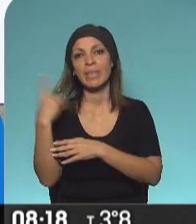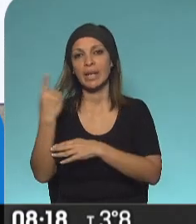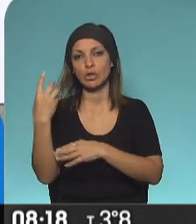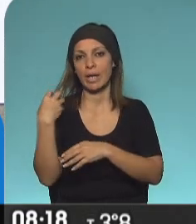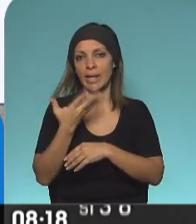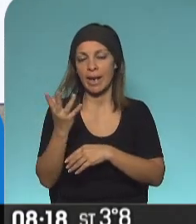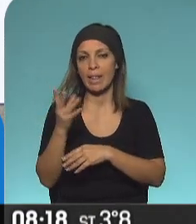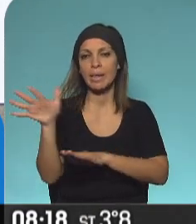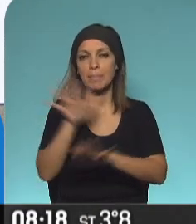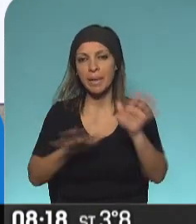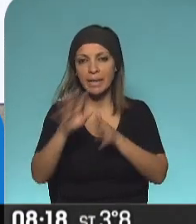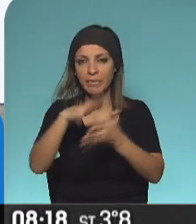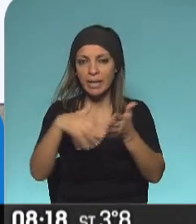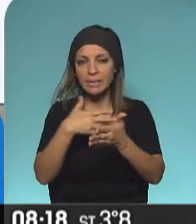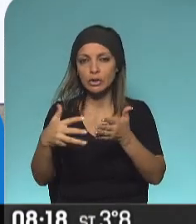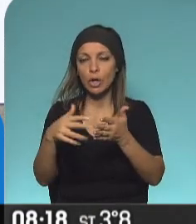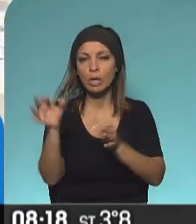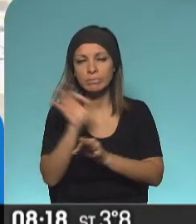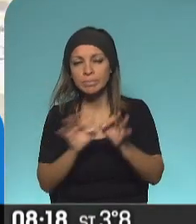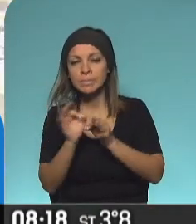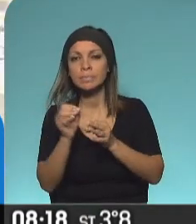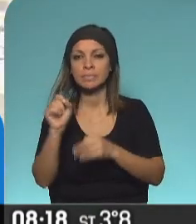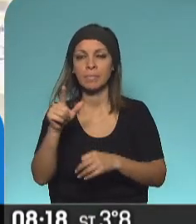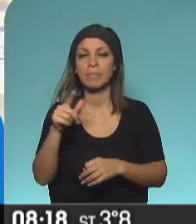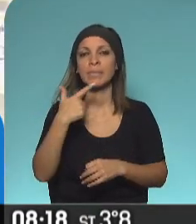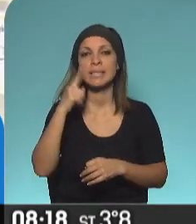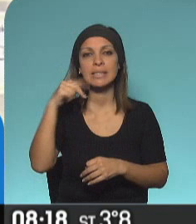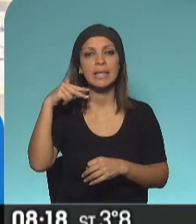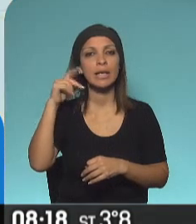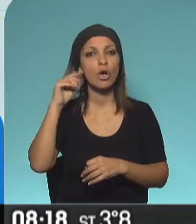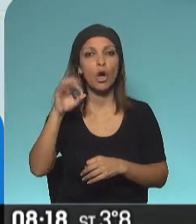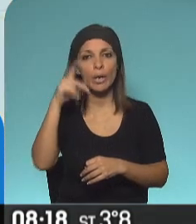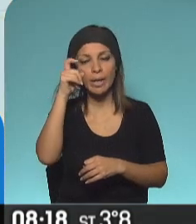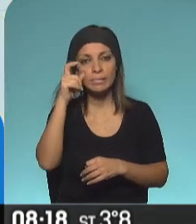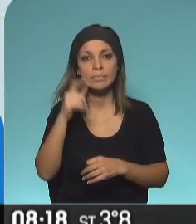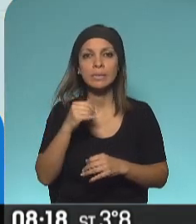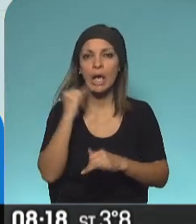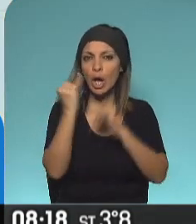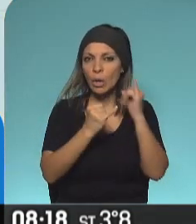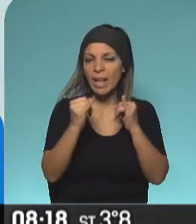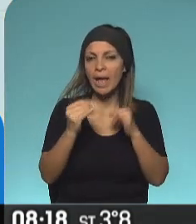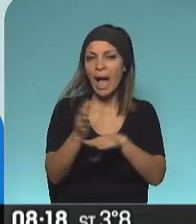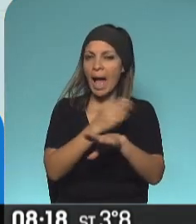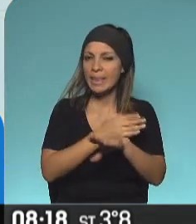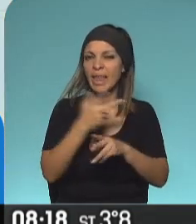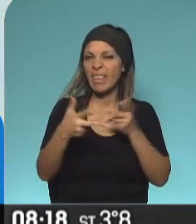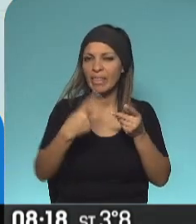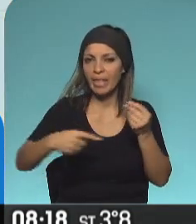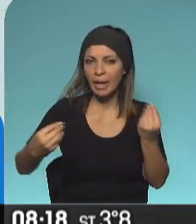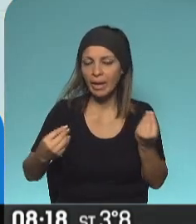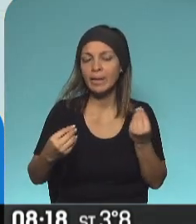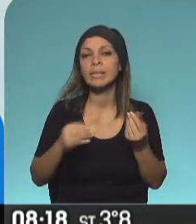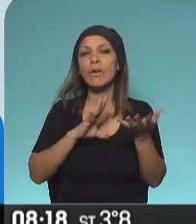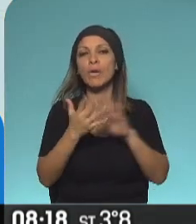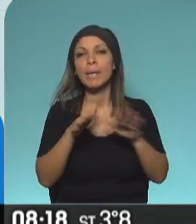Planificación Operativa, Paula Cingone. Hizo un pantallazo general de la situación en la ciudad de Buenos